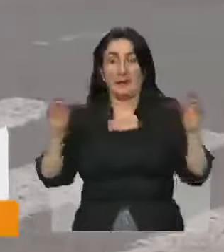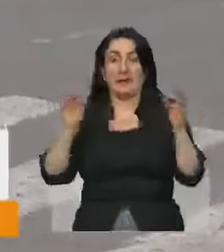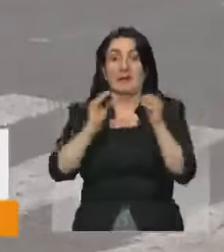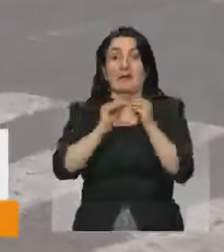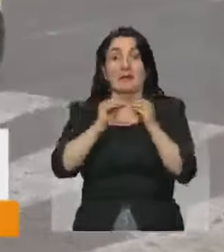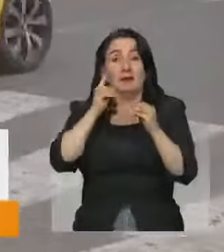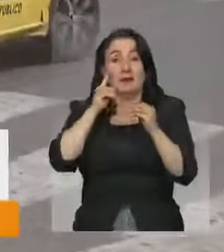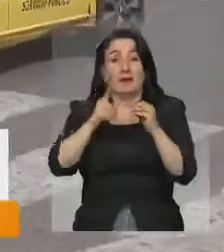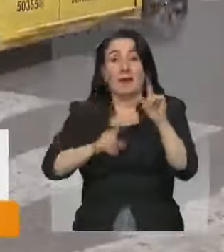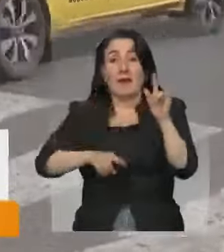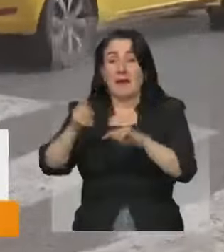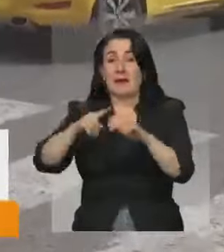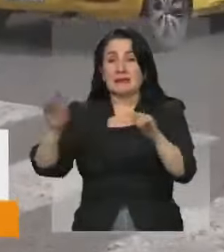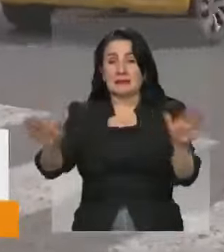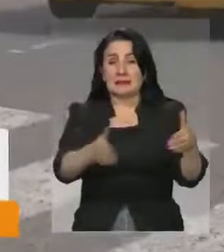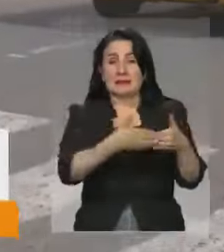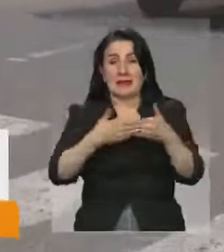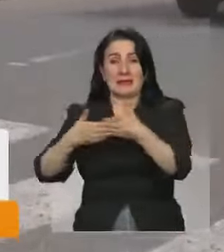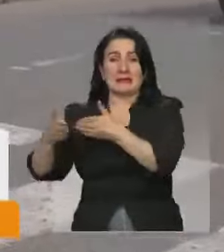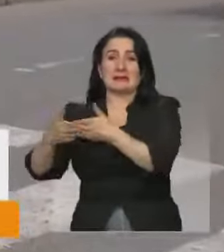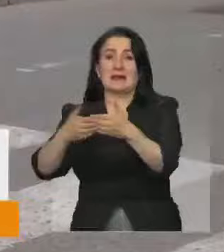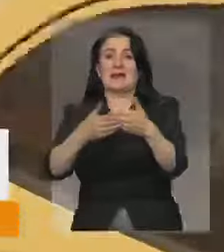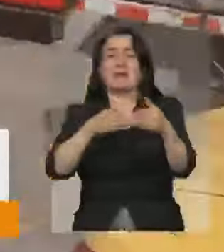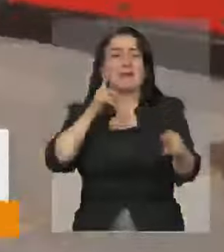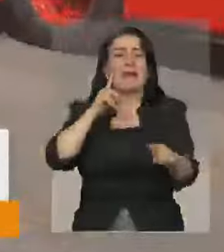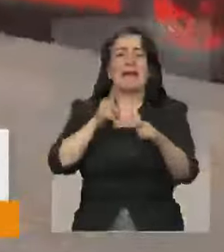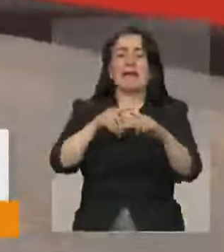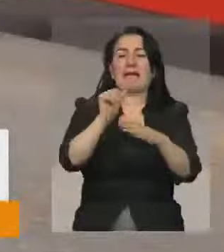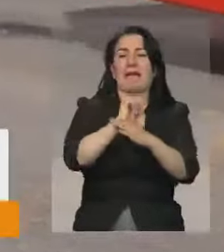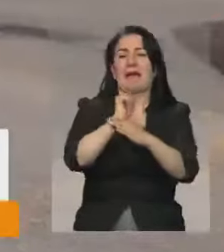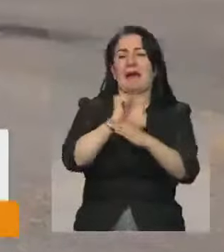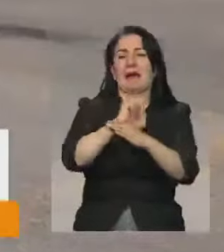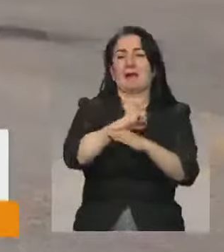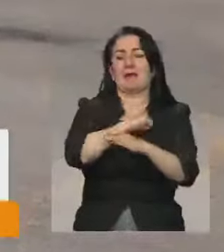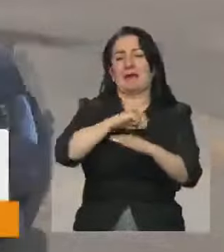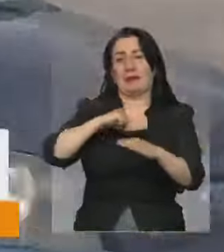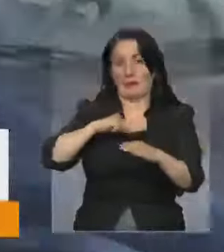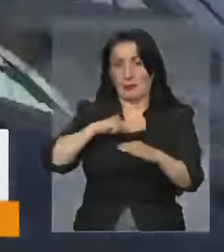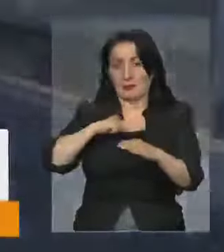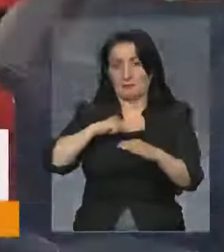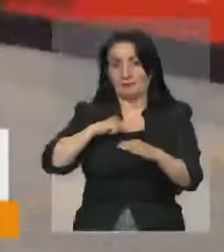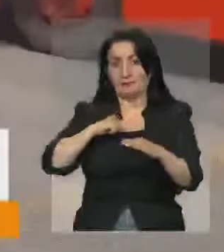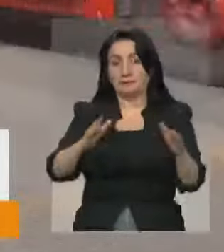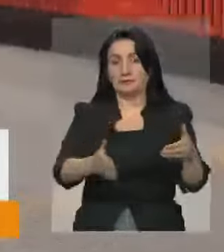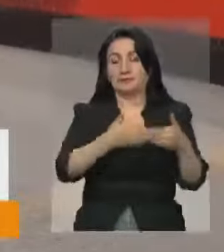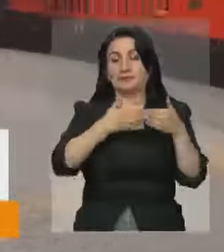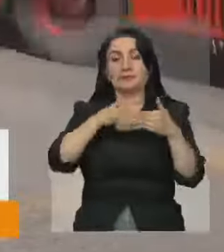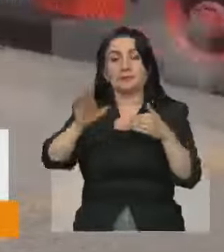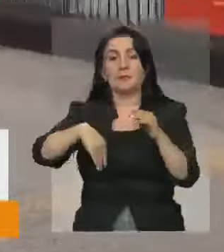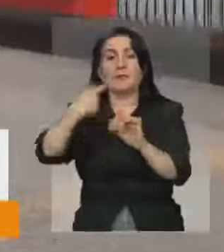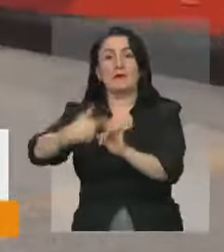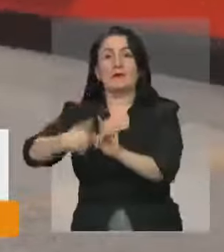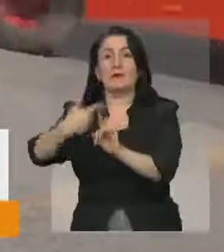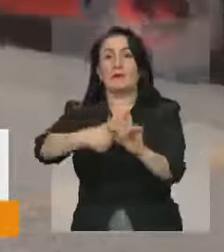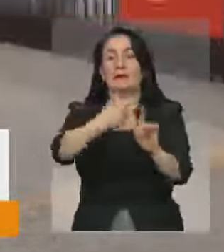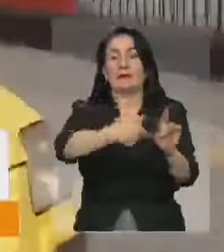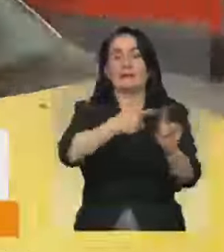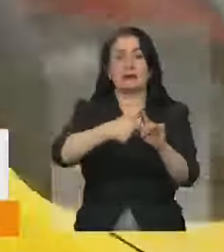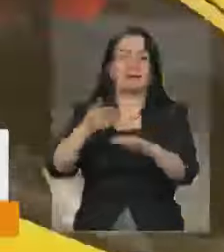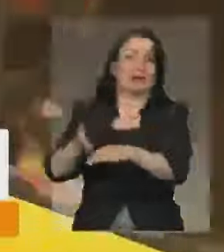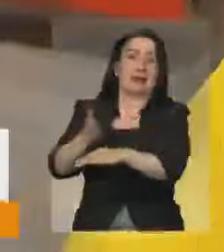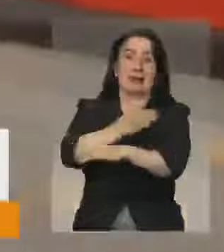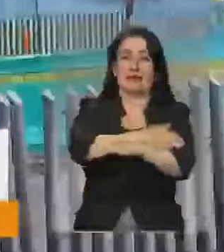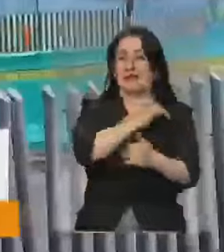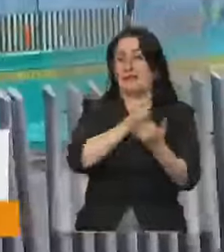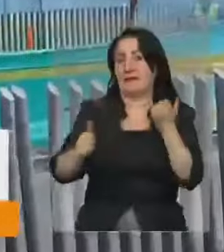pudimos establecer que estos cierres en un principio serían para los vehículos particulares y se llevará a cabo en unos meses, es decir, no antes de que